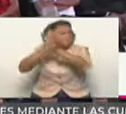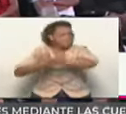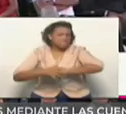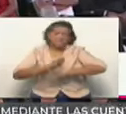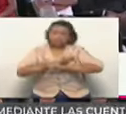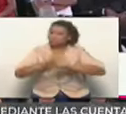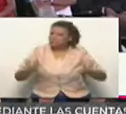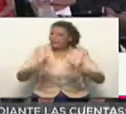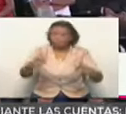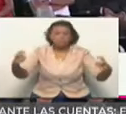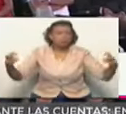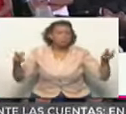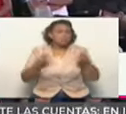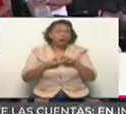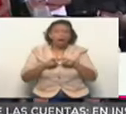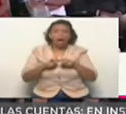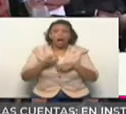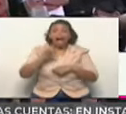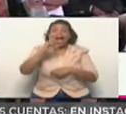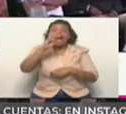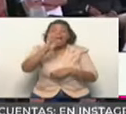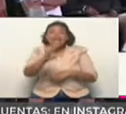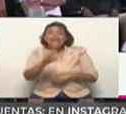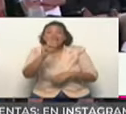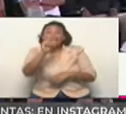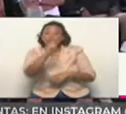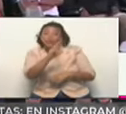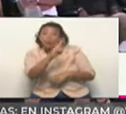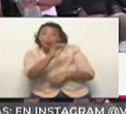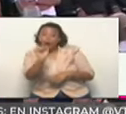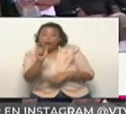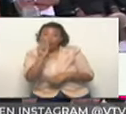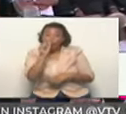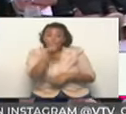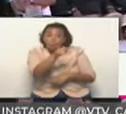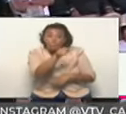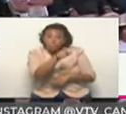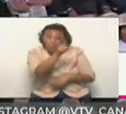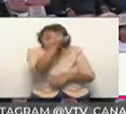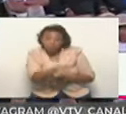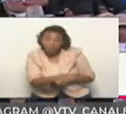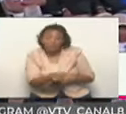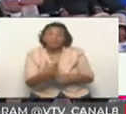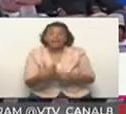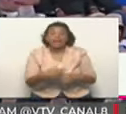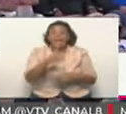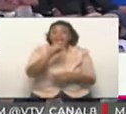Y Eduardo Páez Saboya.